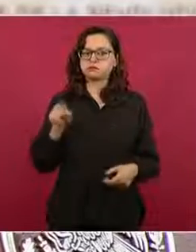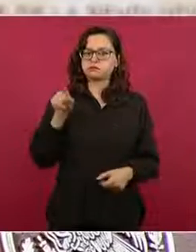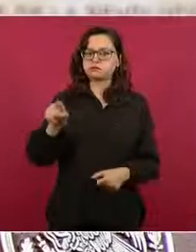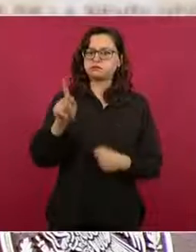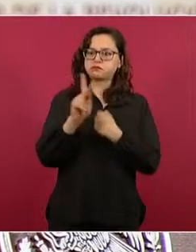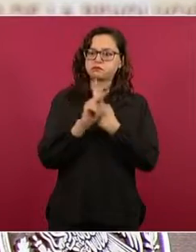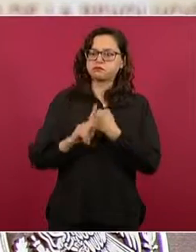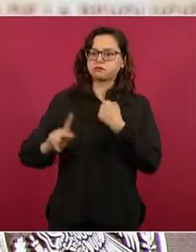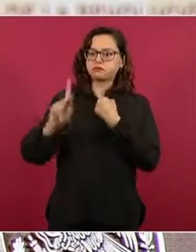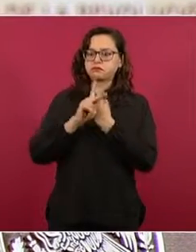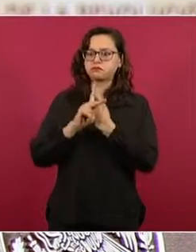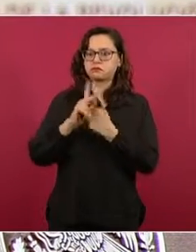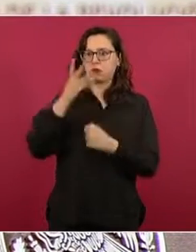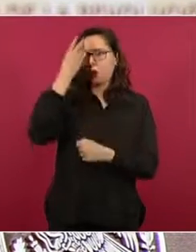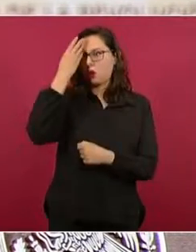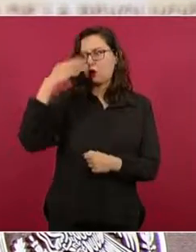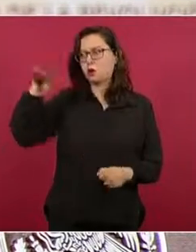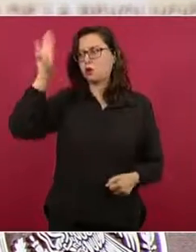extraordinario presidente,